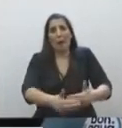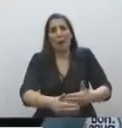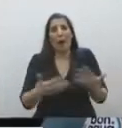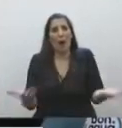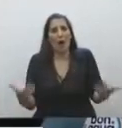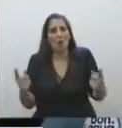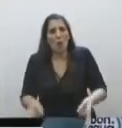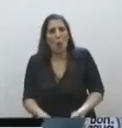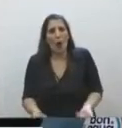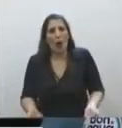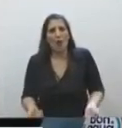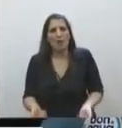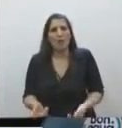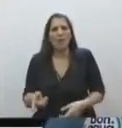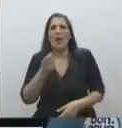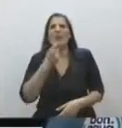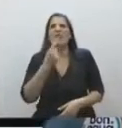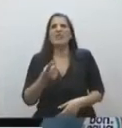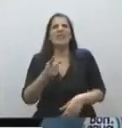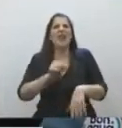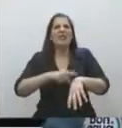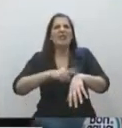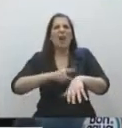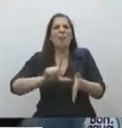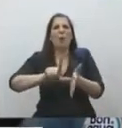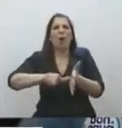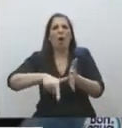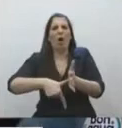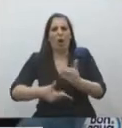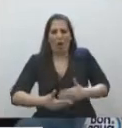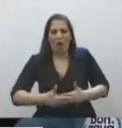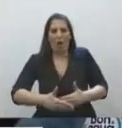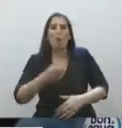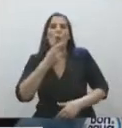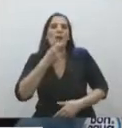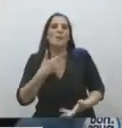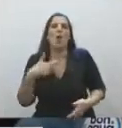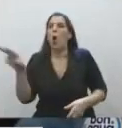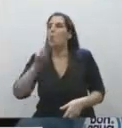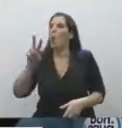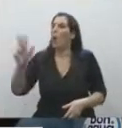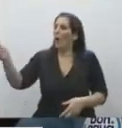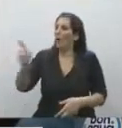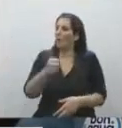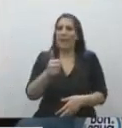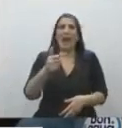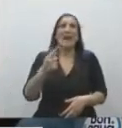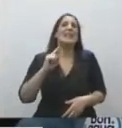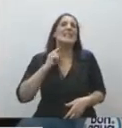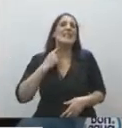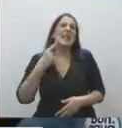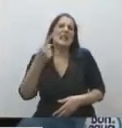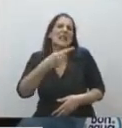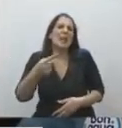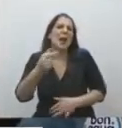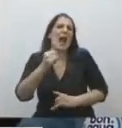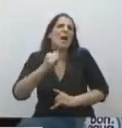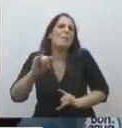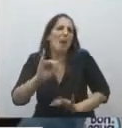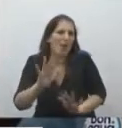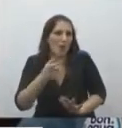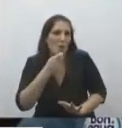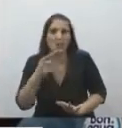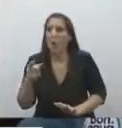hizo posible que se rechace el aborto y que le digamos sí a la vida. Ahora, yendo concretamente a tu